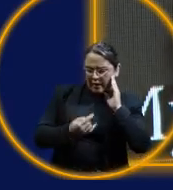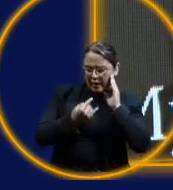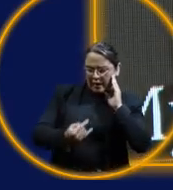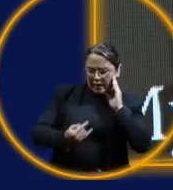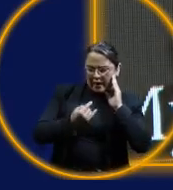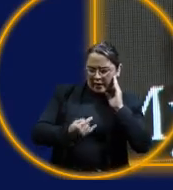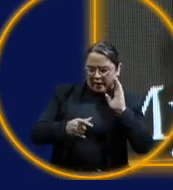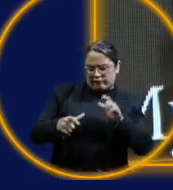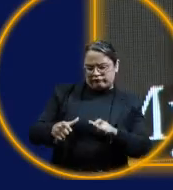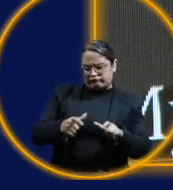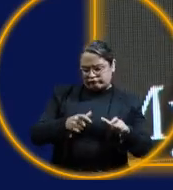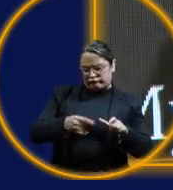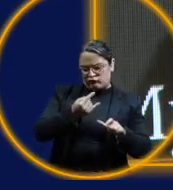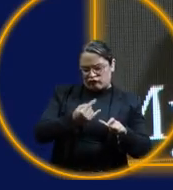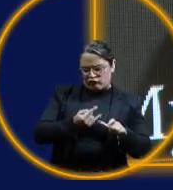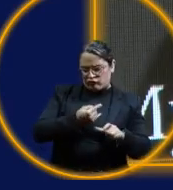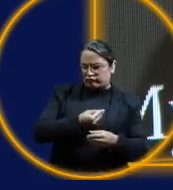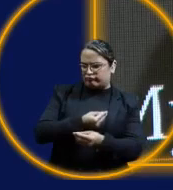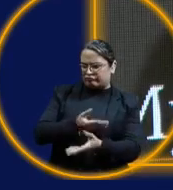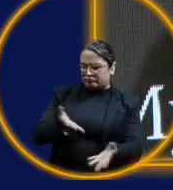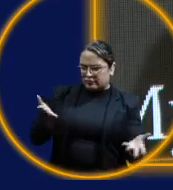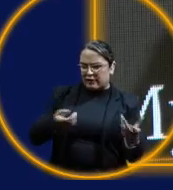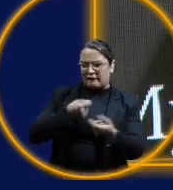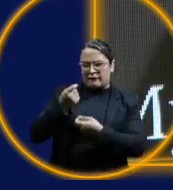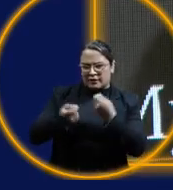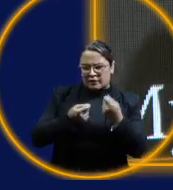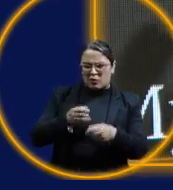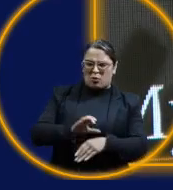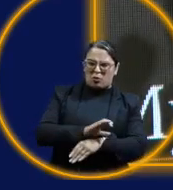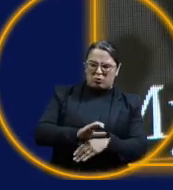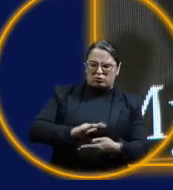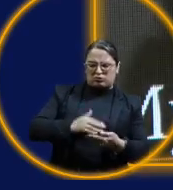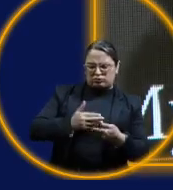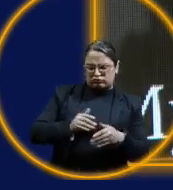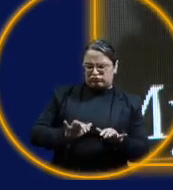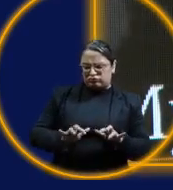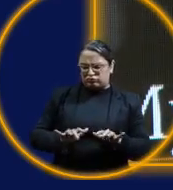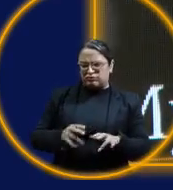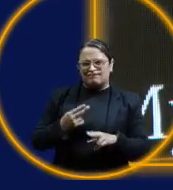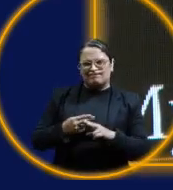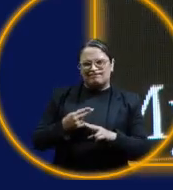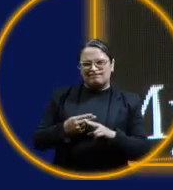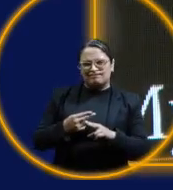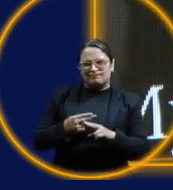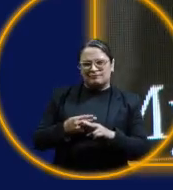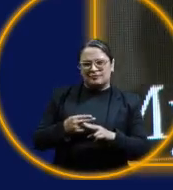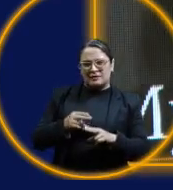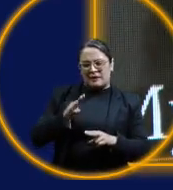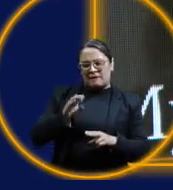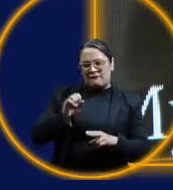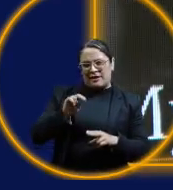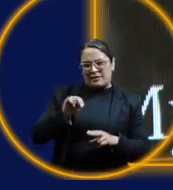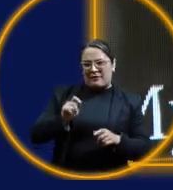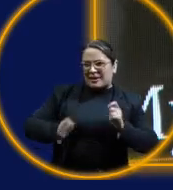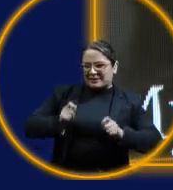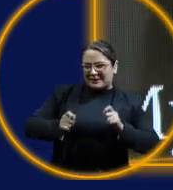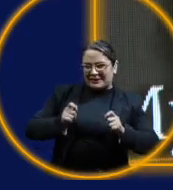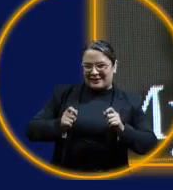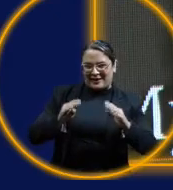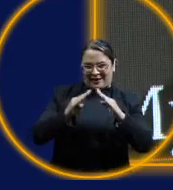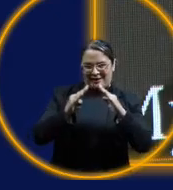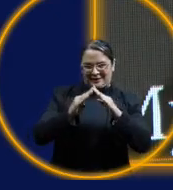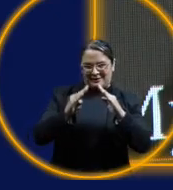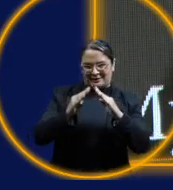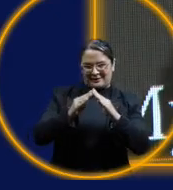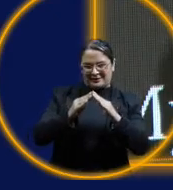quemar mis CDs y venderlos en masiva con una computadora y tener Cómo se llama una banda de garaje sí Y entonces la gente